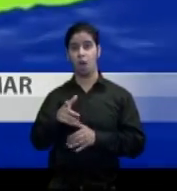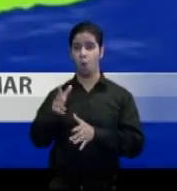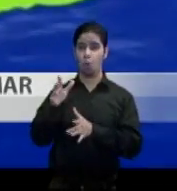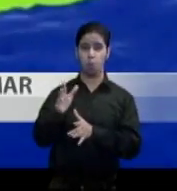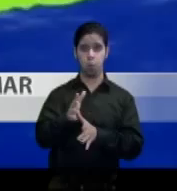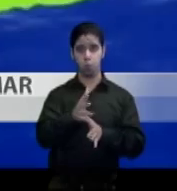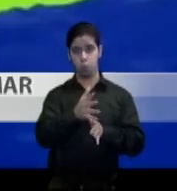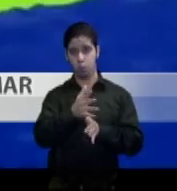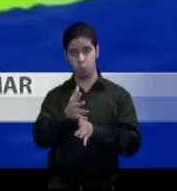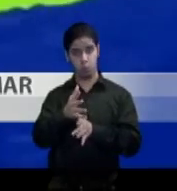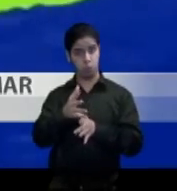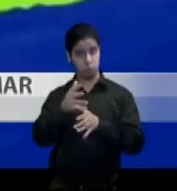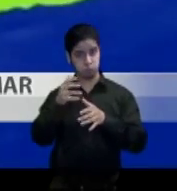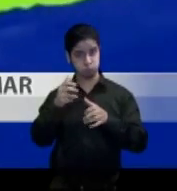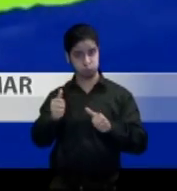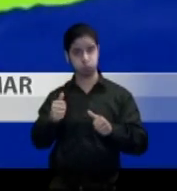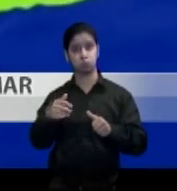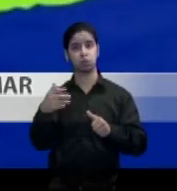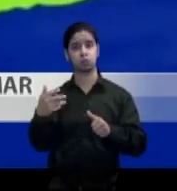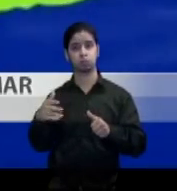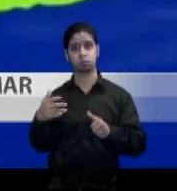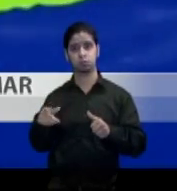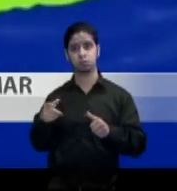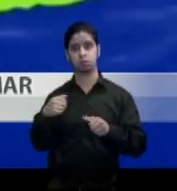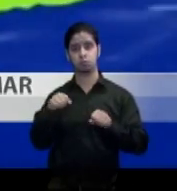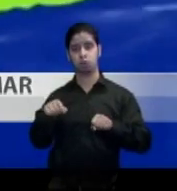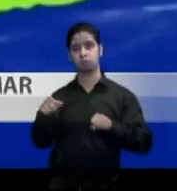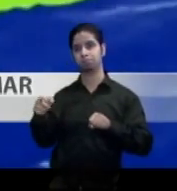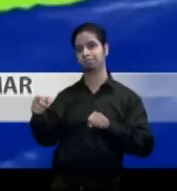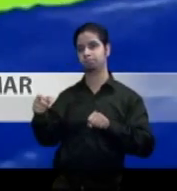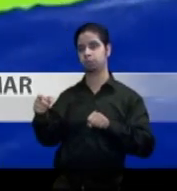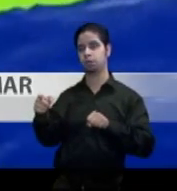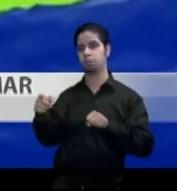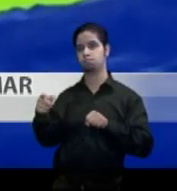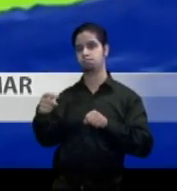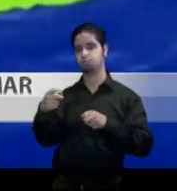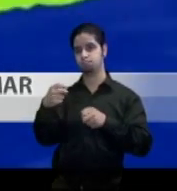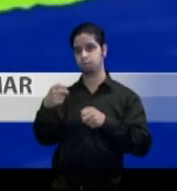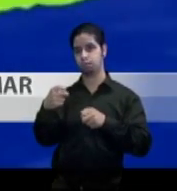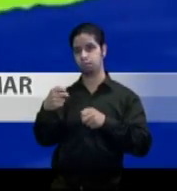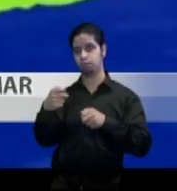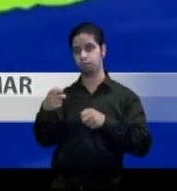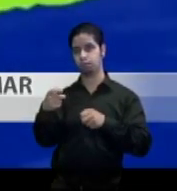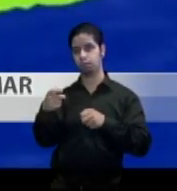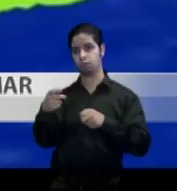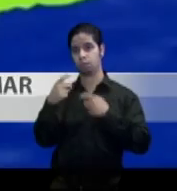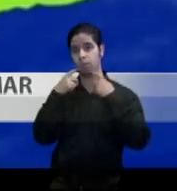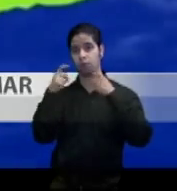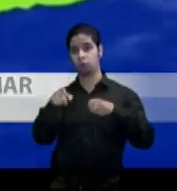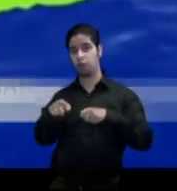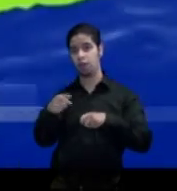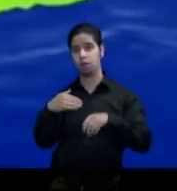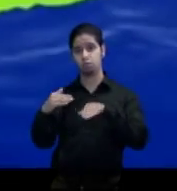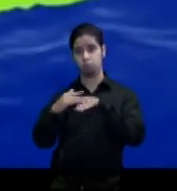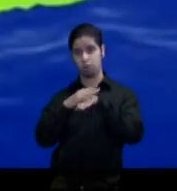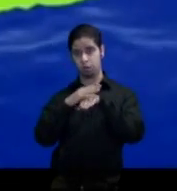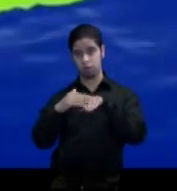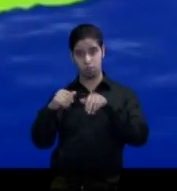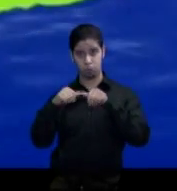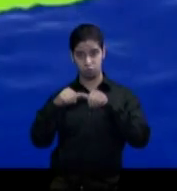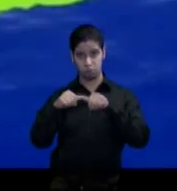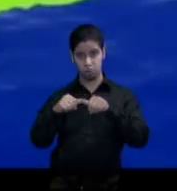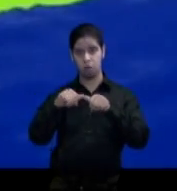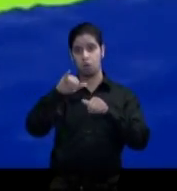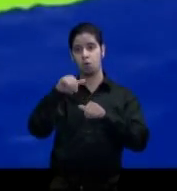vientos de sobre 20 nudos continúa promoviendo condiciones peligrosas en el mar que persistirán durante el fin de semana del 4 de julio. La gran mayoría